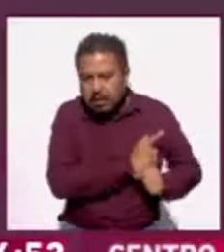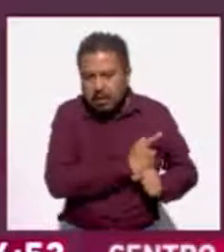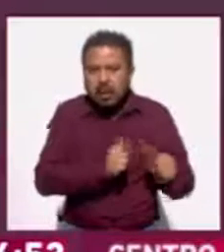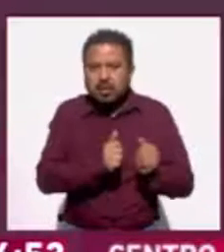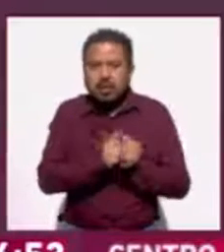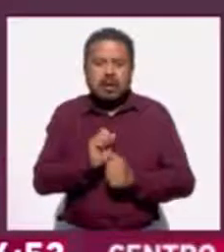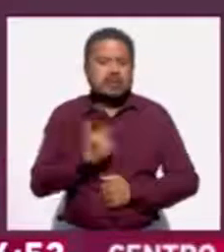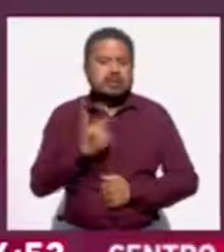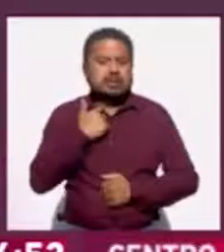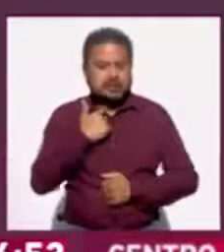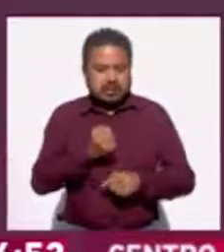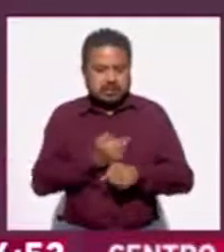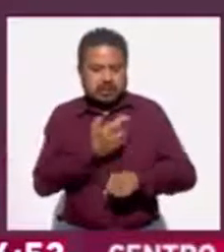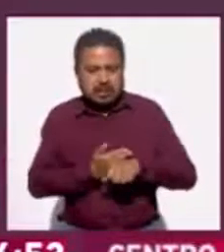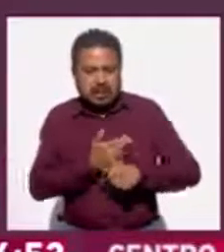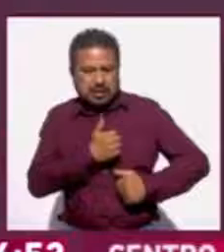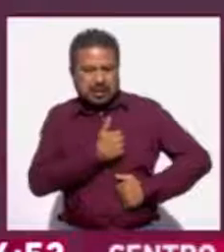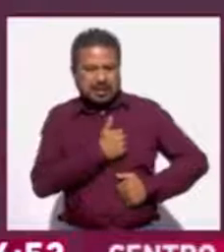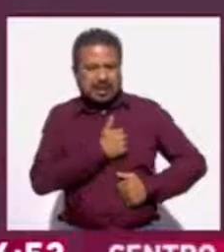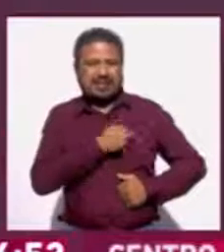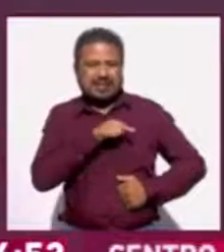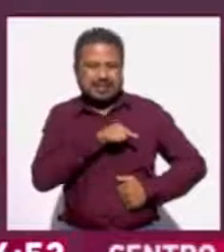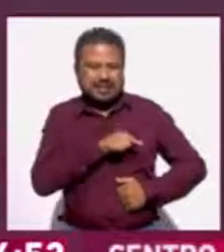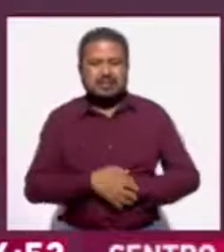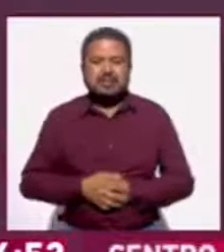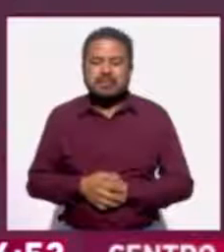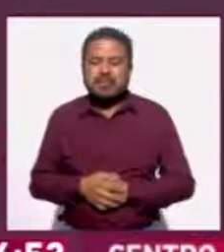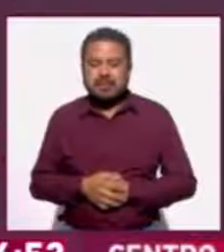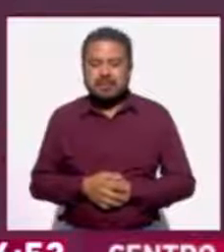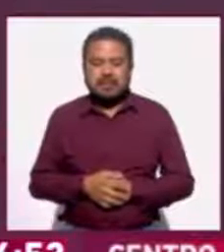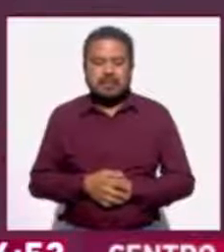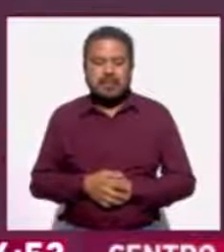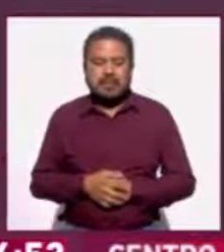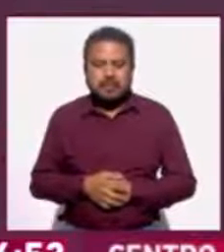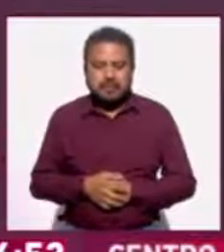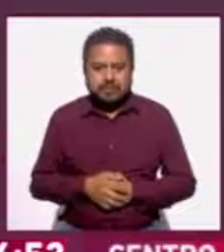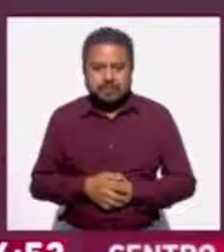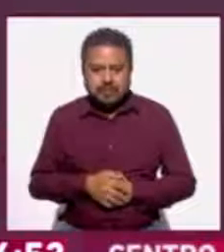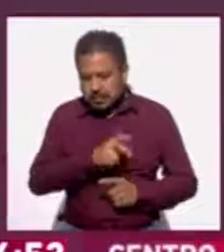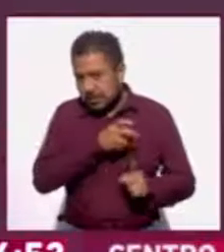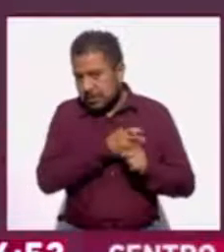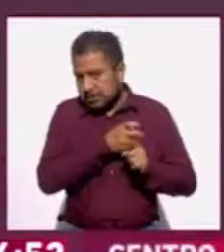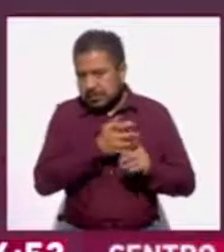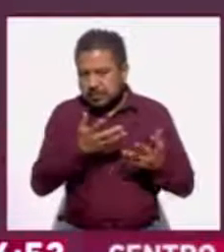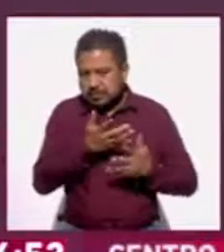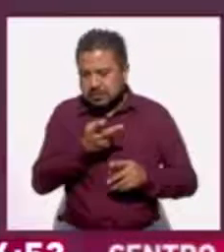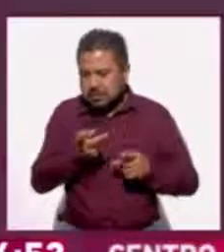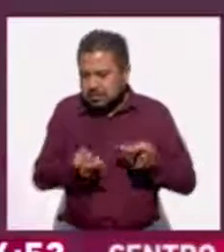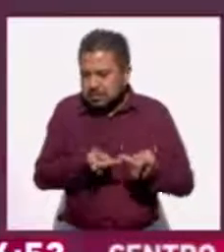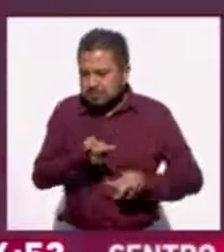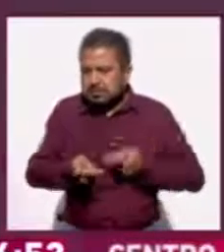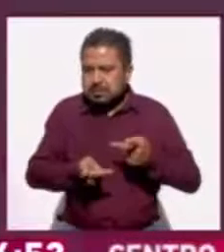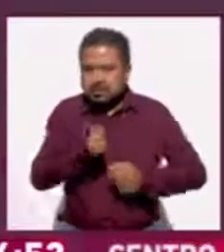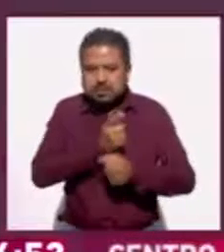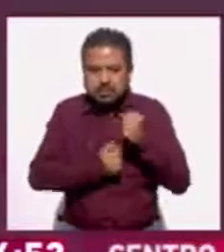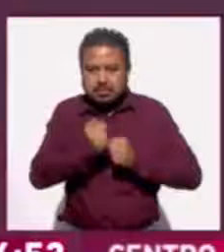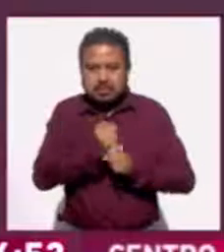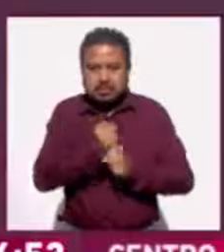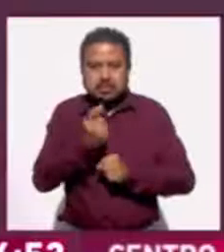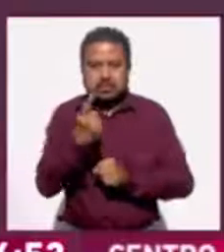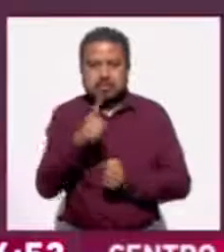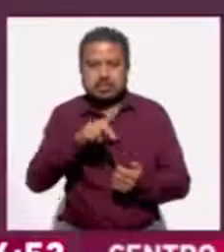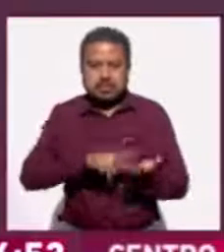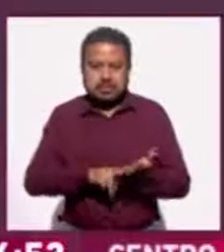del exsecretario de Seguridad Pública, Genaro García Luna. Esta medición se hizo un año antes, en diciembre